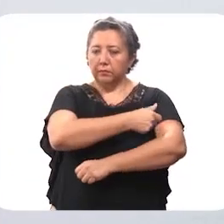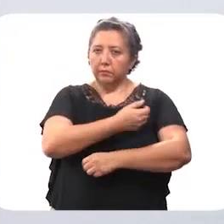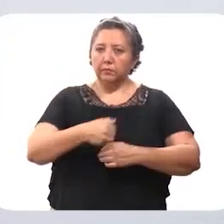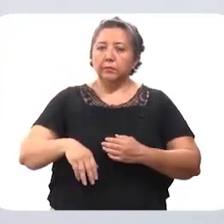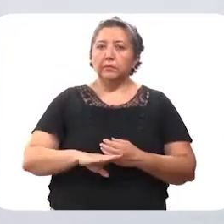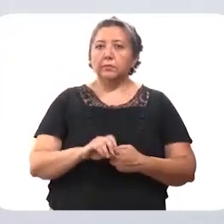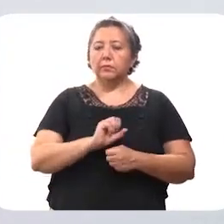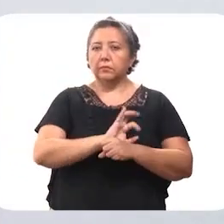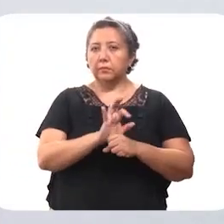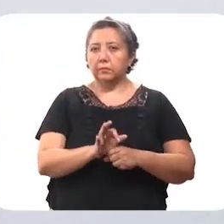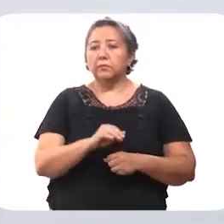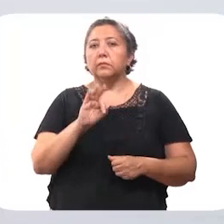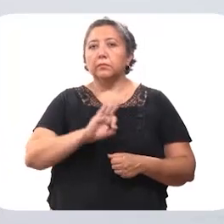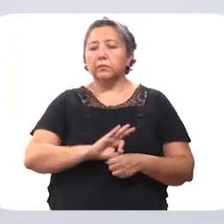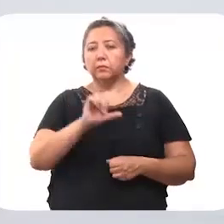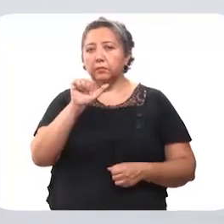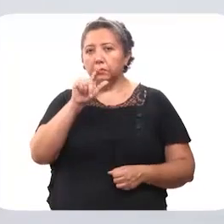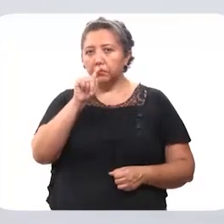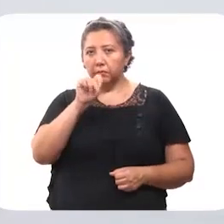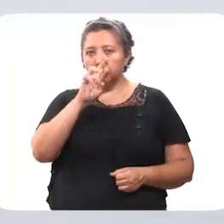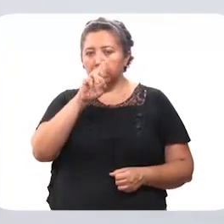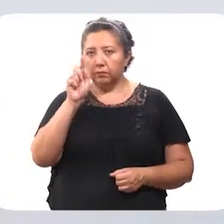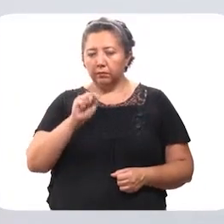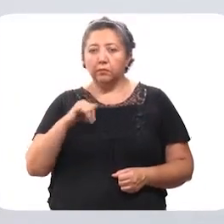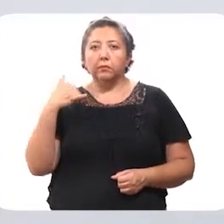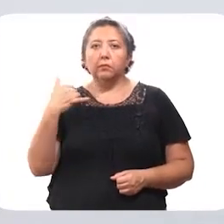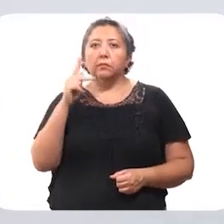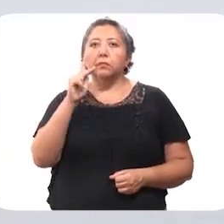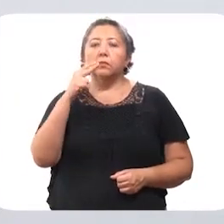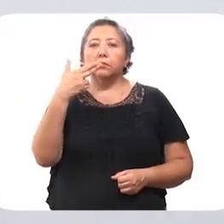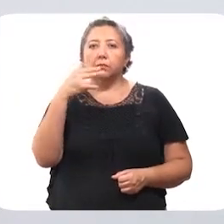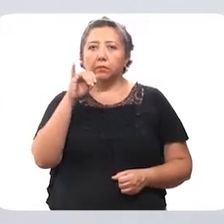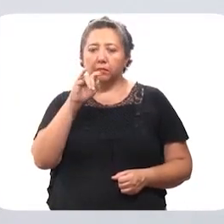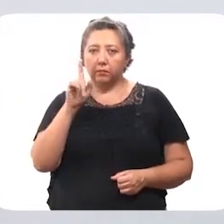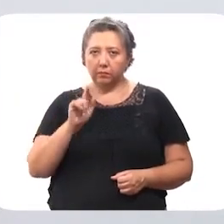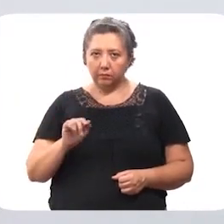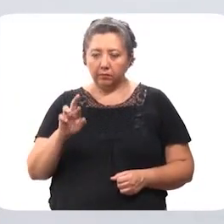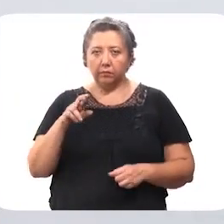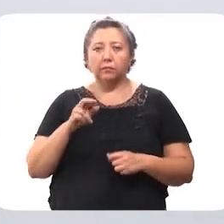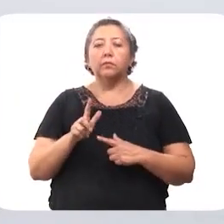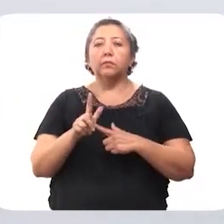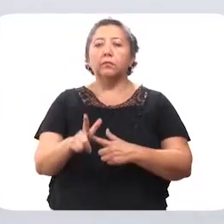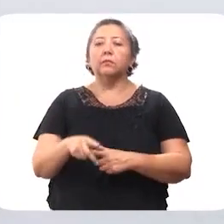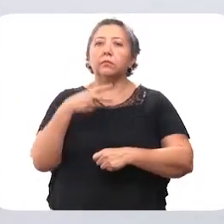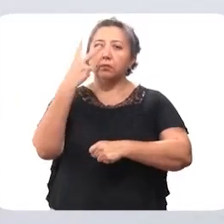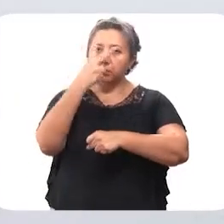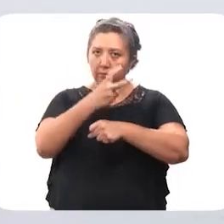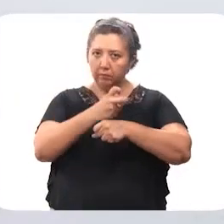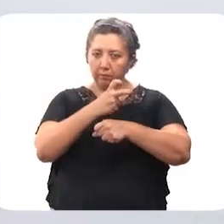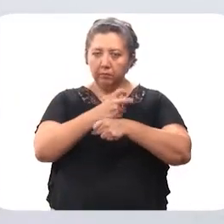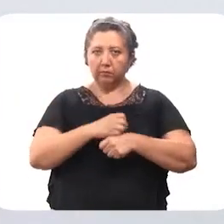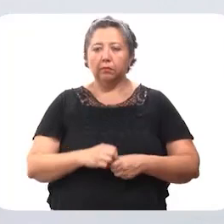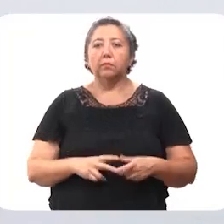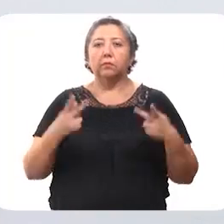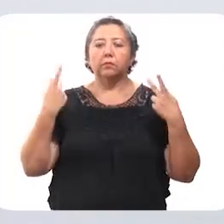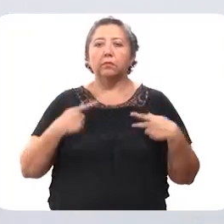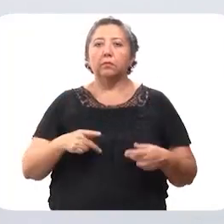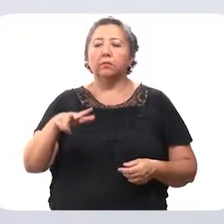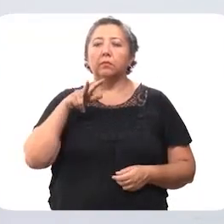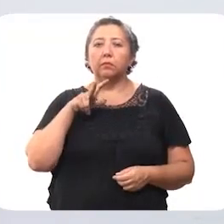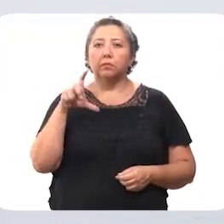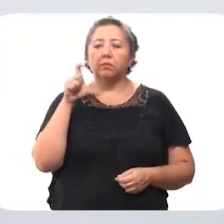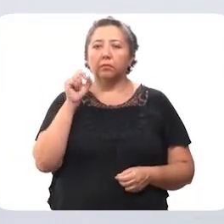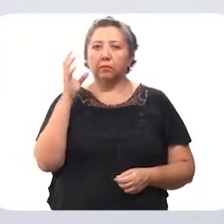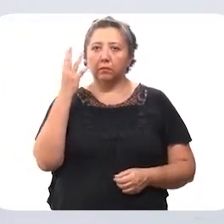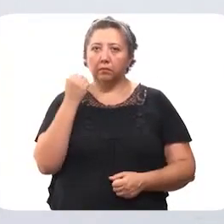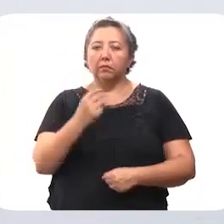de la farmacéutica AstraZeneca y Pfizer para continuar con la aplicación de la segunda dosis a personas de 18 a